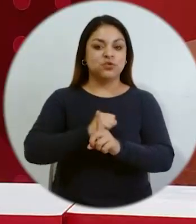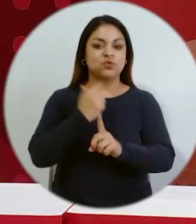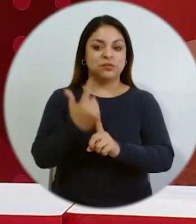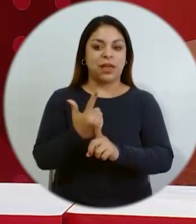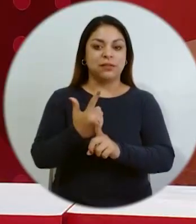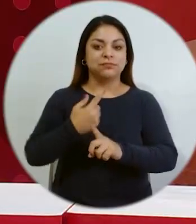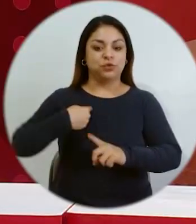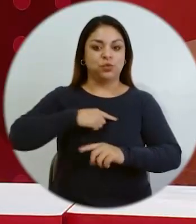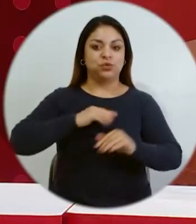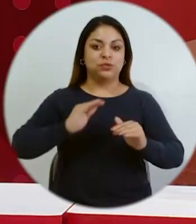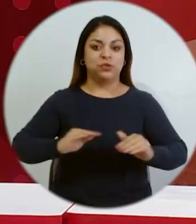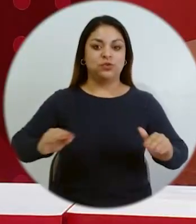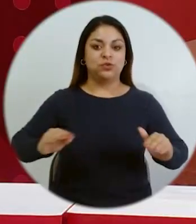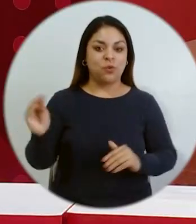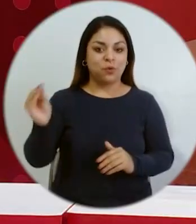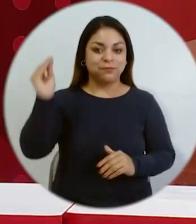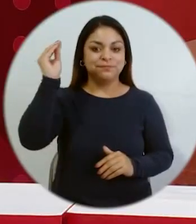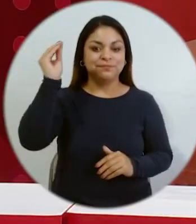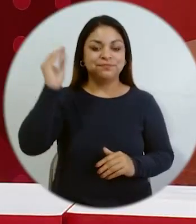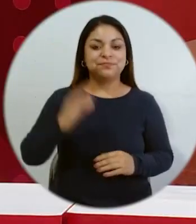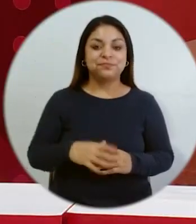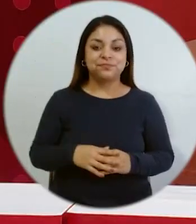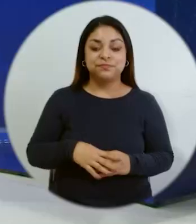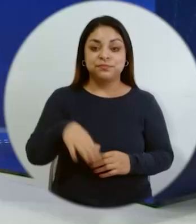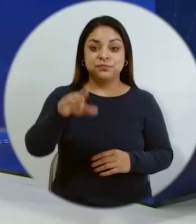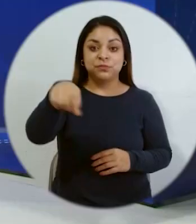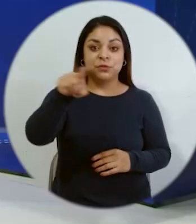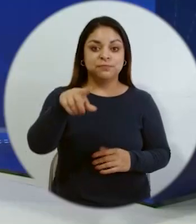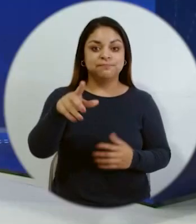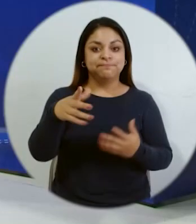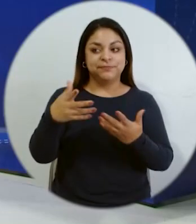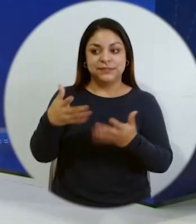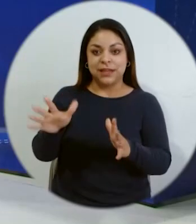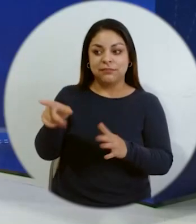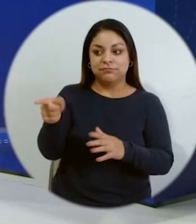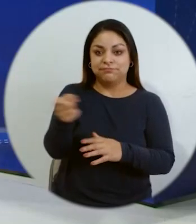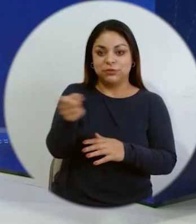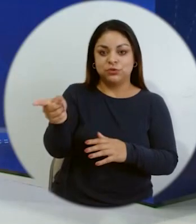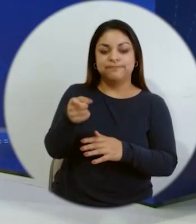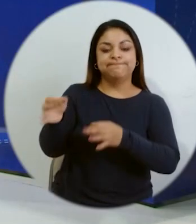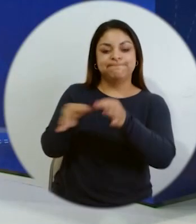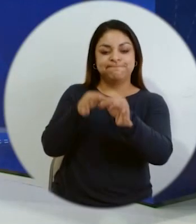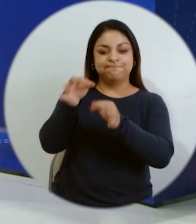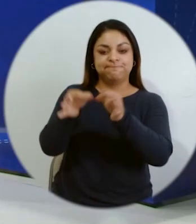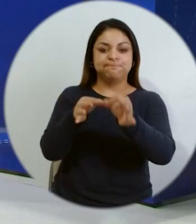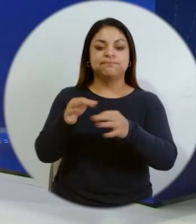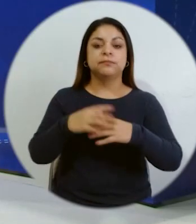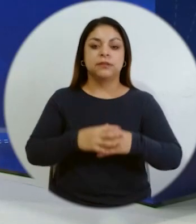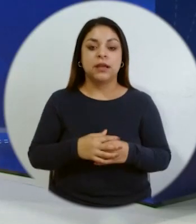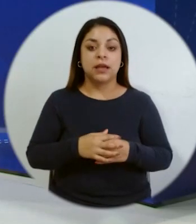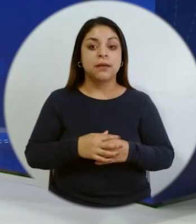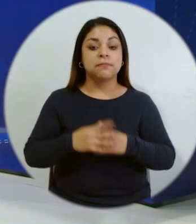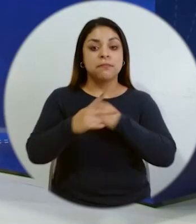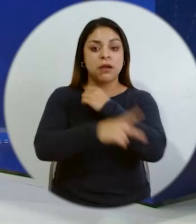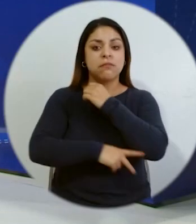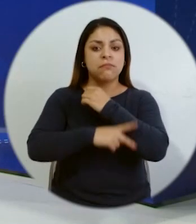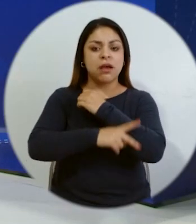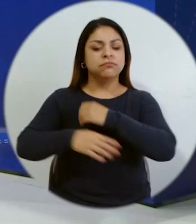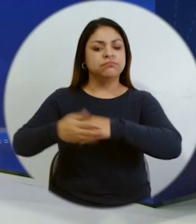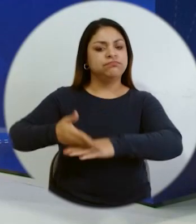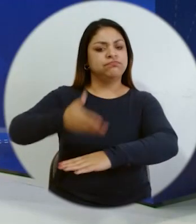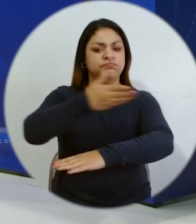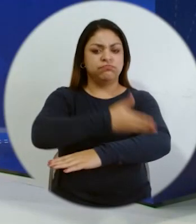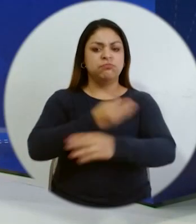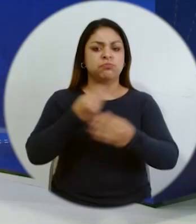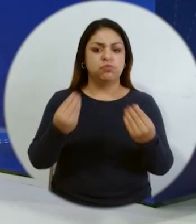y adolescencia. Como ustedes mencionaban en los bloques anteriores, el país ha avanzado mucho.